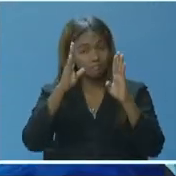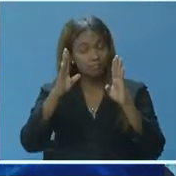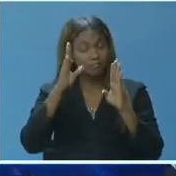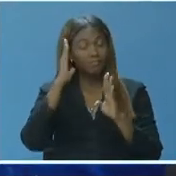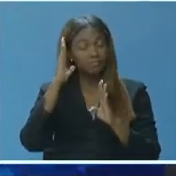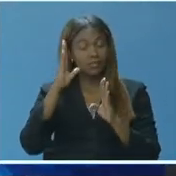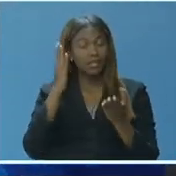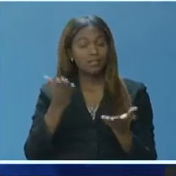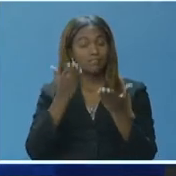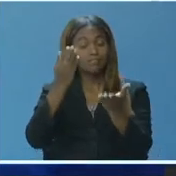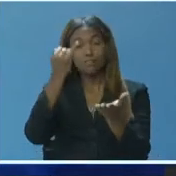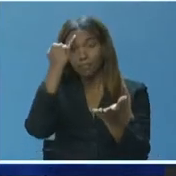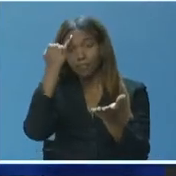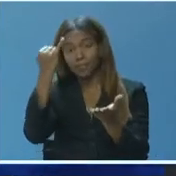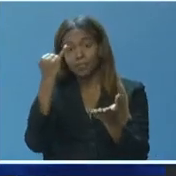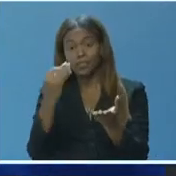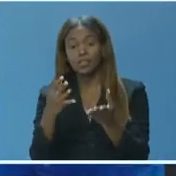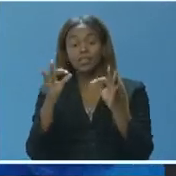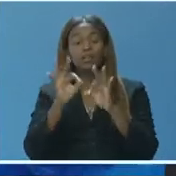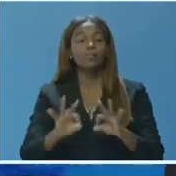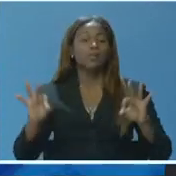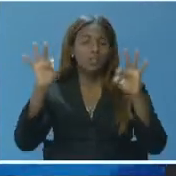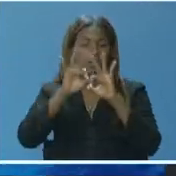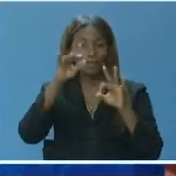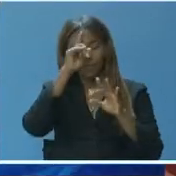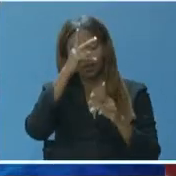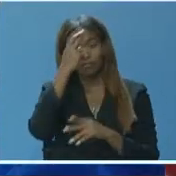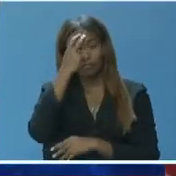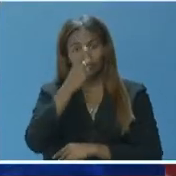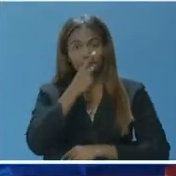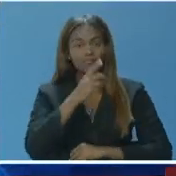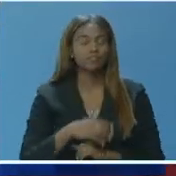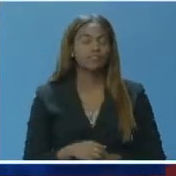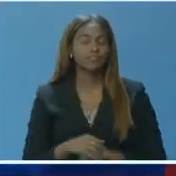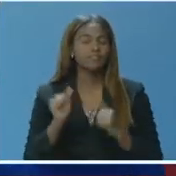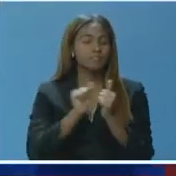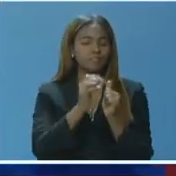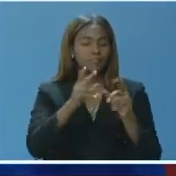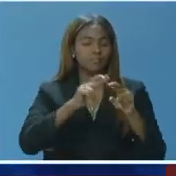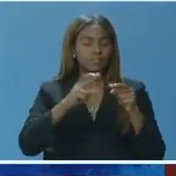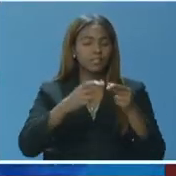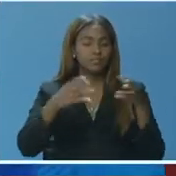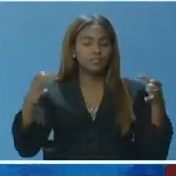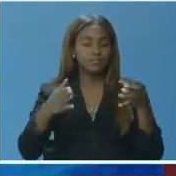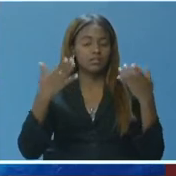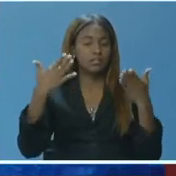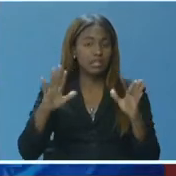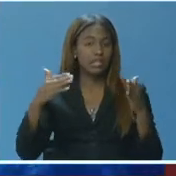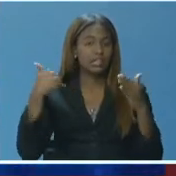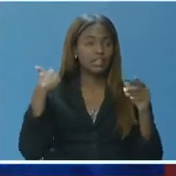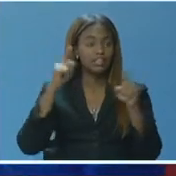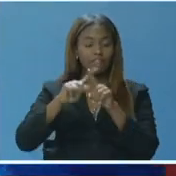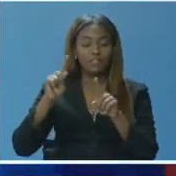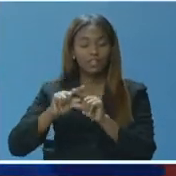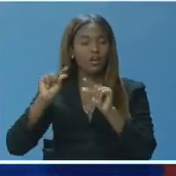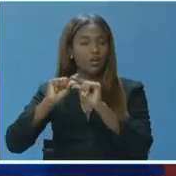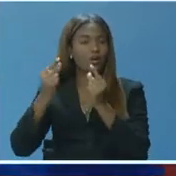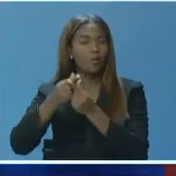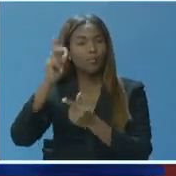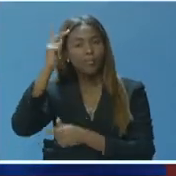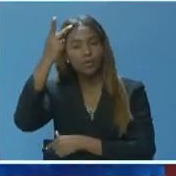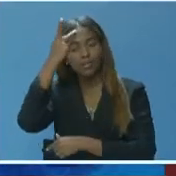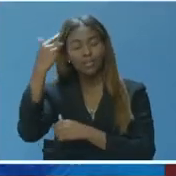serán propuestas de gran importancia para el país. En el encuentro donde fueron convocados los partidos políticos